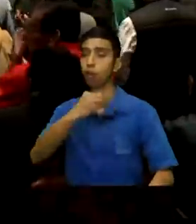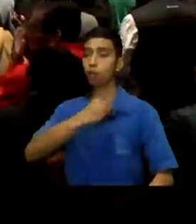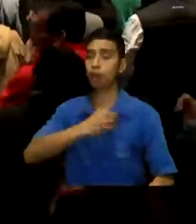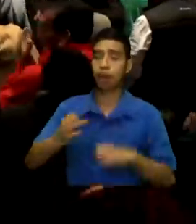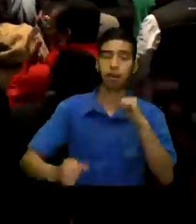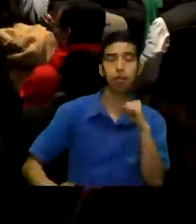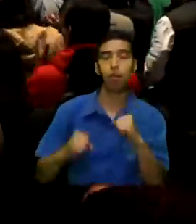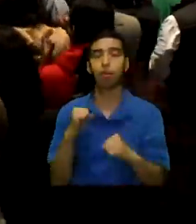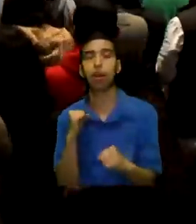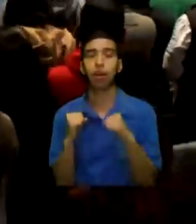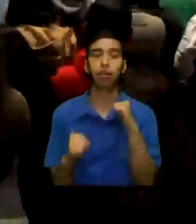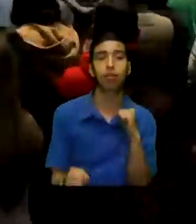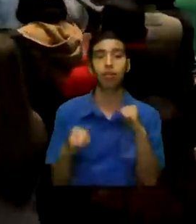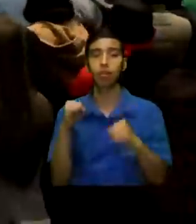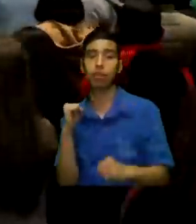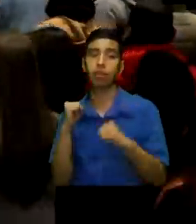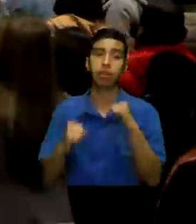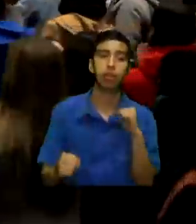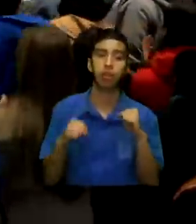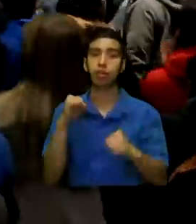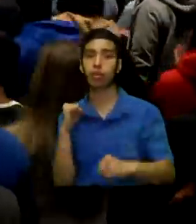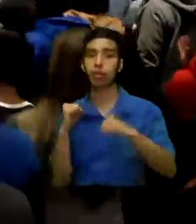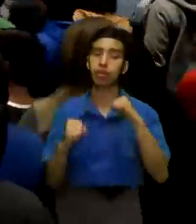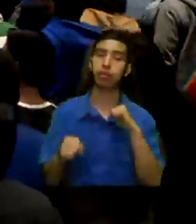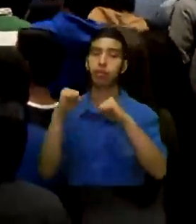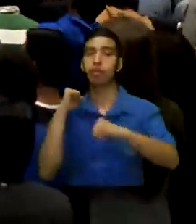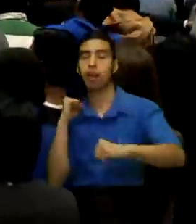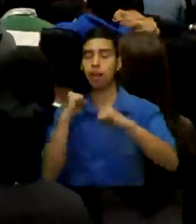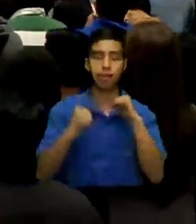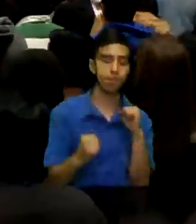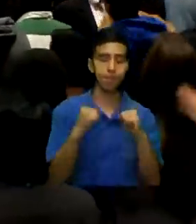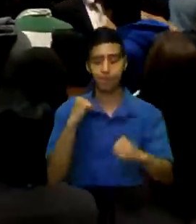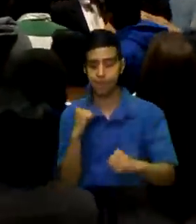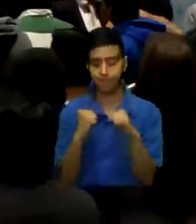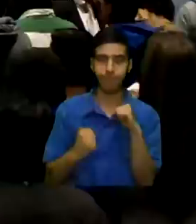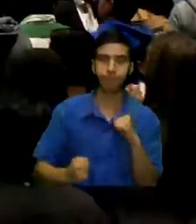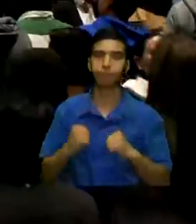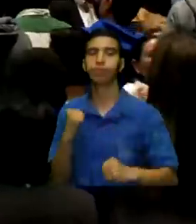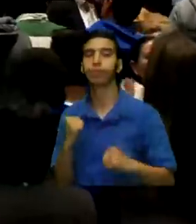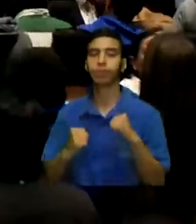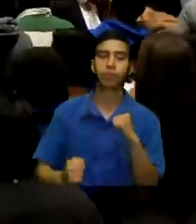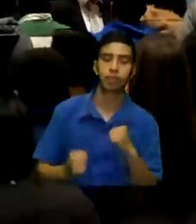Quiero correr, correr, correr, correr, correr.